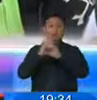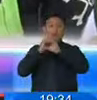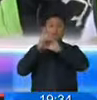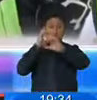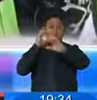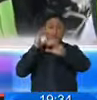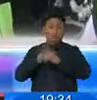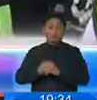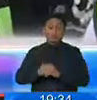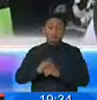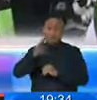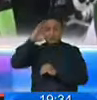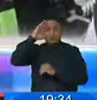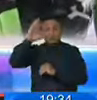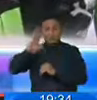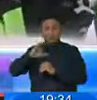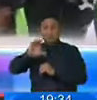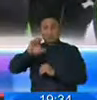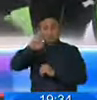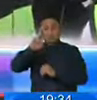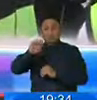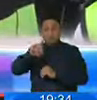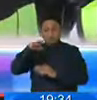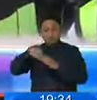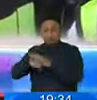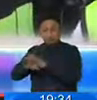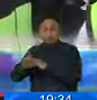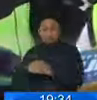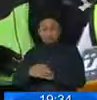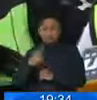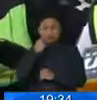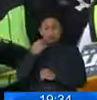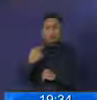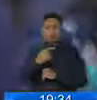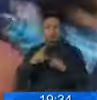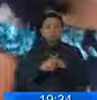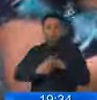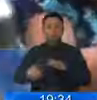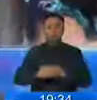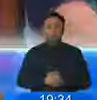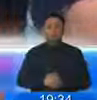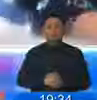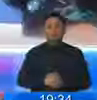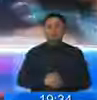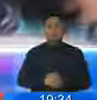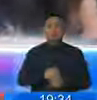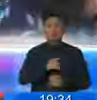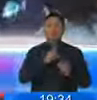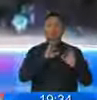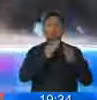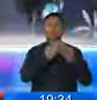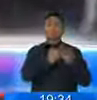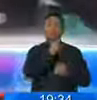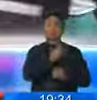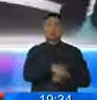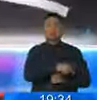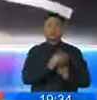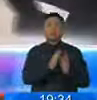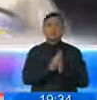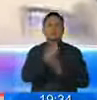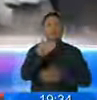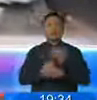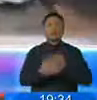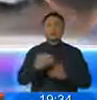trasladado a los patios del CRB de Salinas, asimismo el conductor de bus se dio a la fuga. Familiares de la víctima exigen que se haga